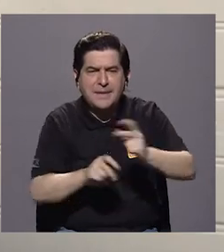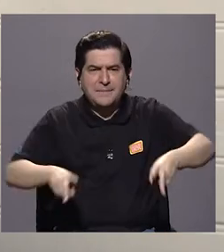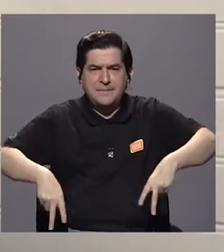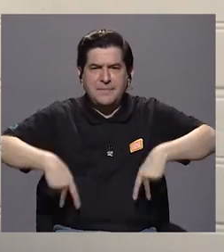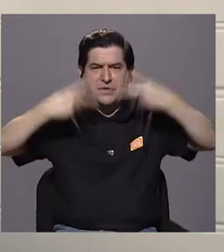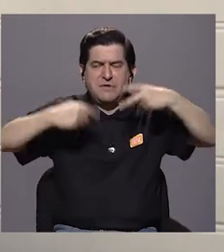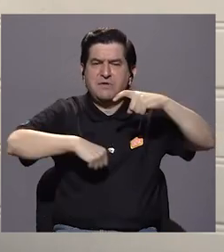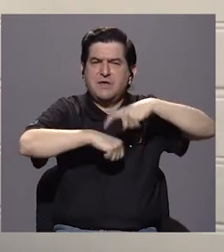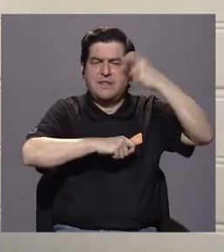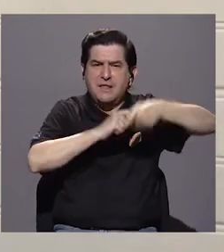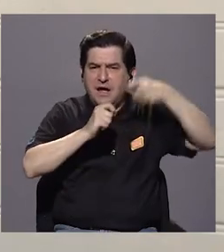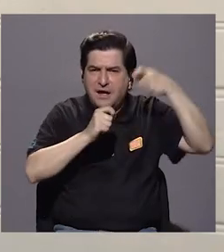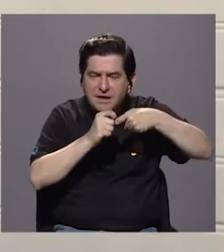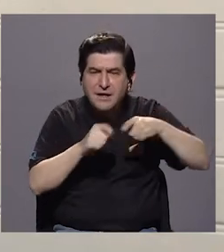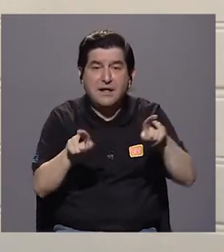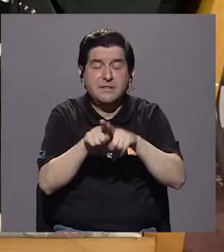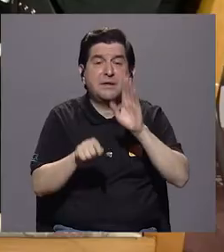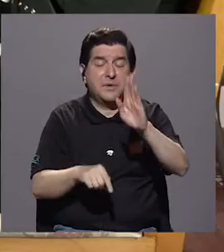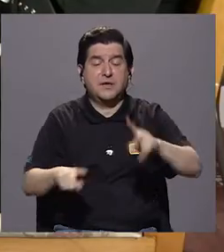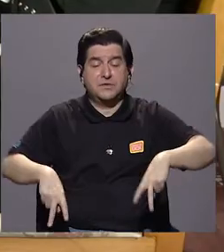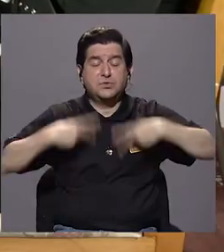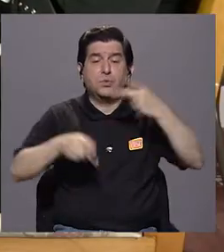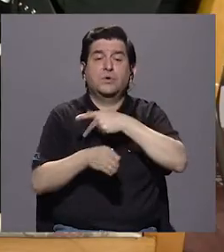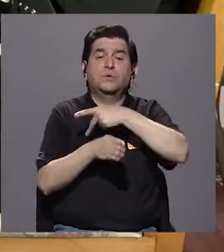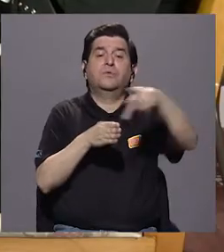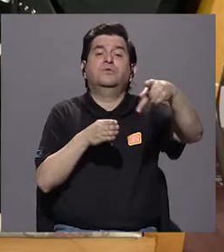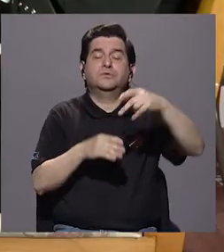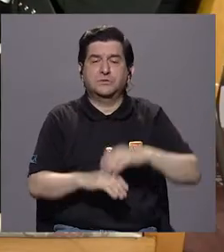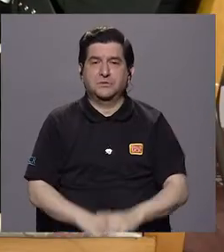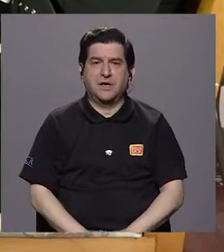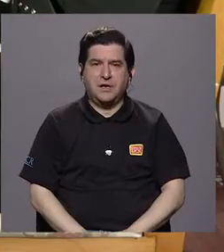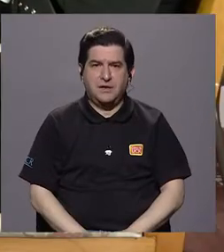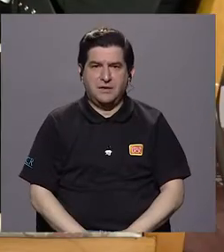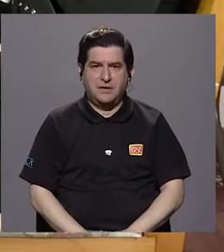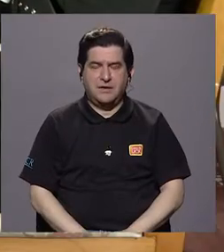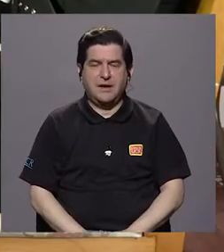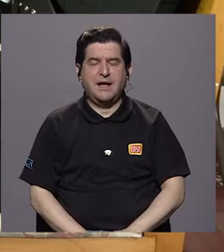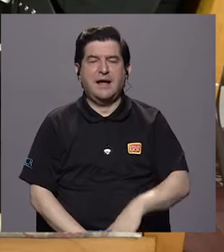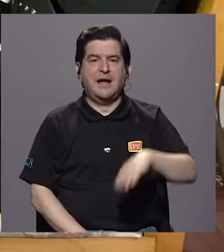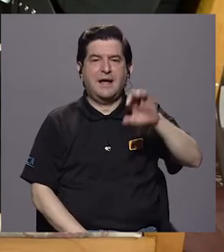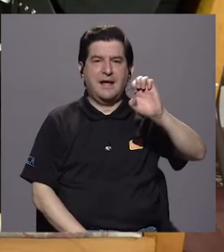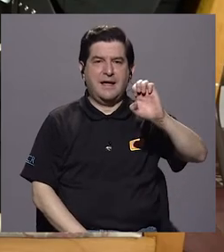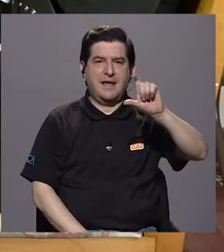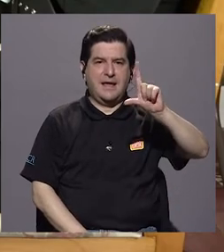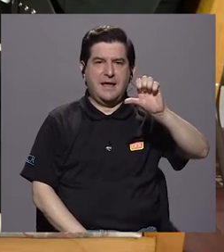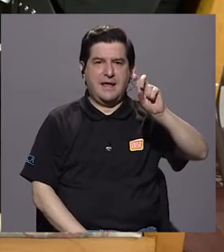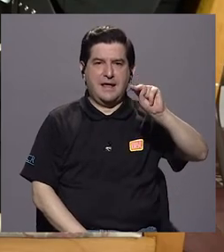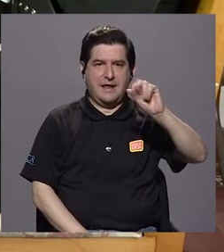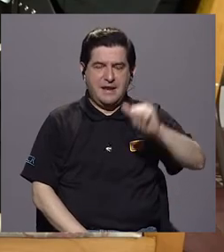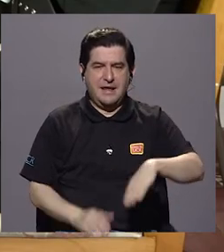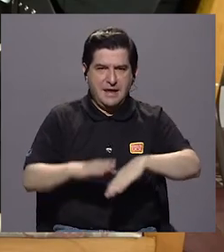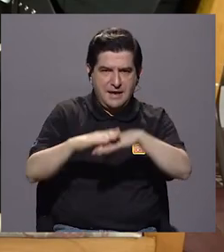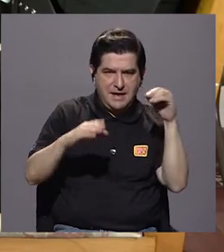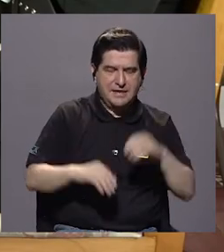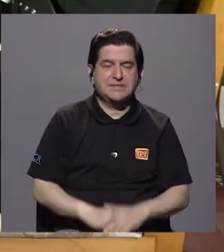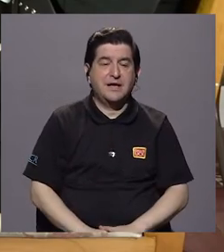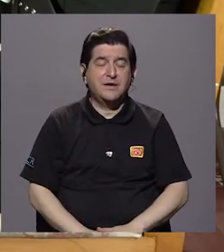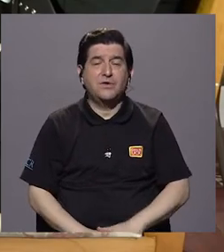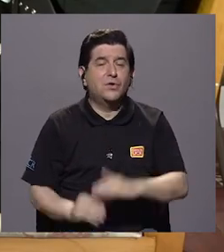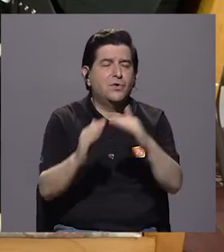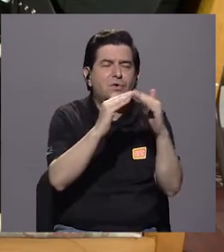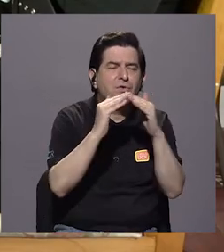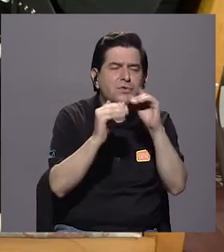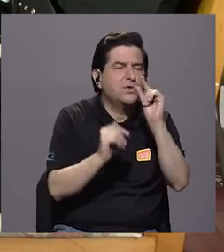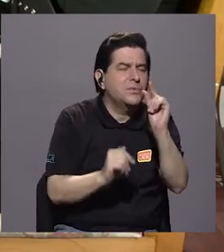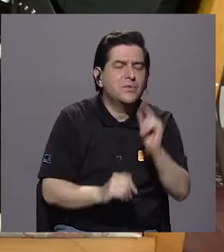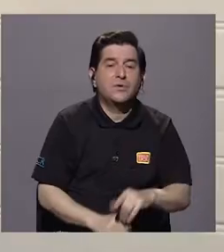momento determinado, sino también de su vida profesional. Uh-huh. Fue convertir a la Elena que salió de dos brazos del Río Tigre